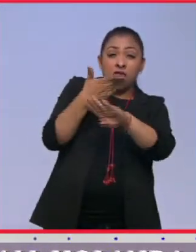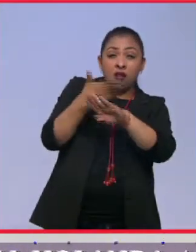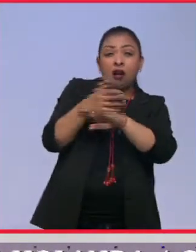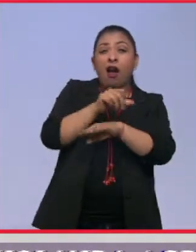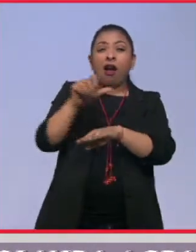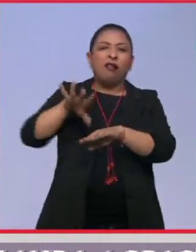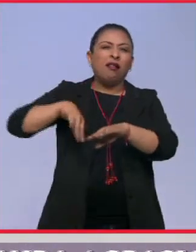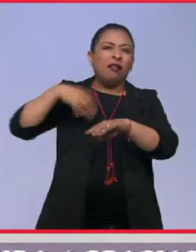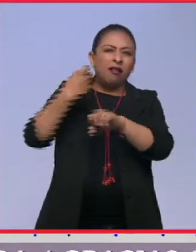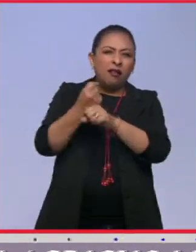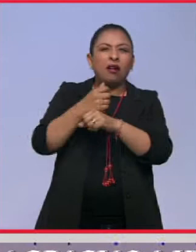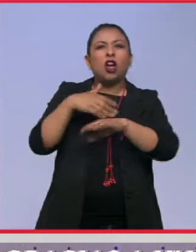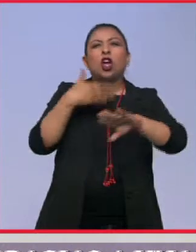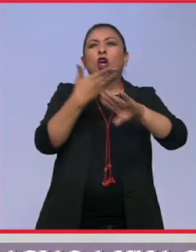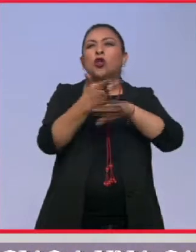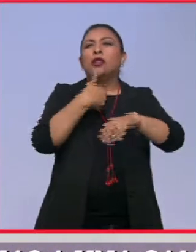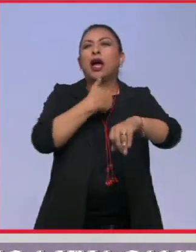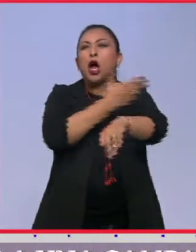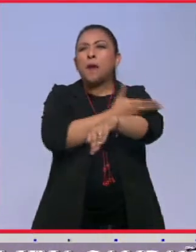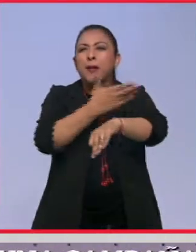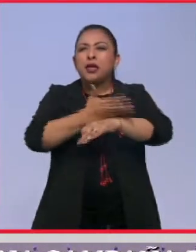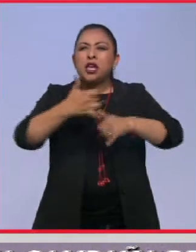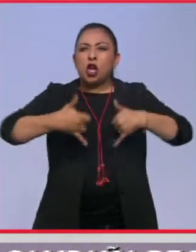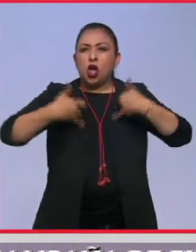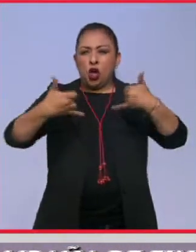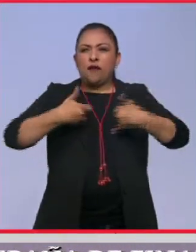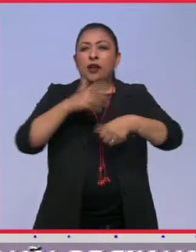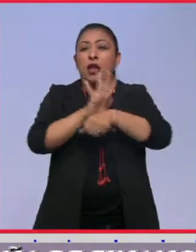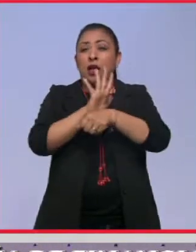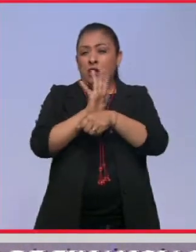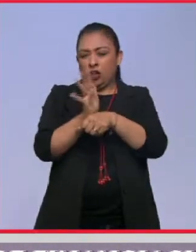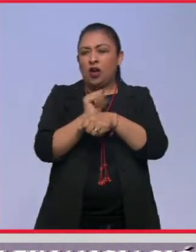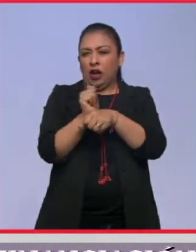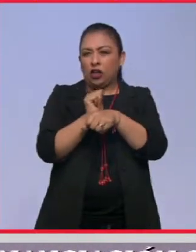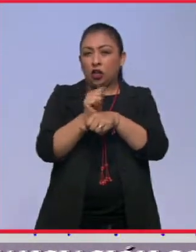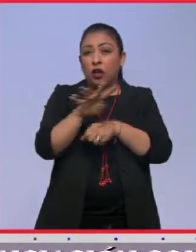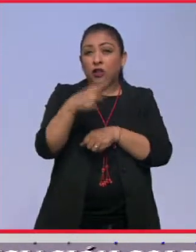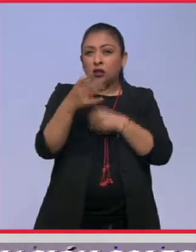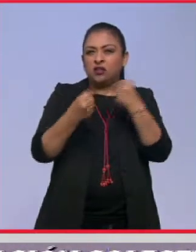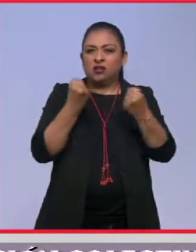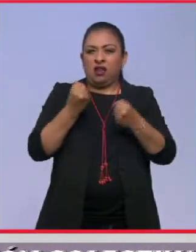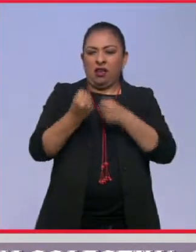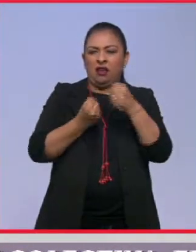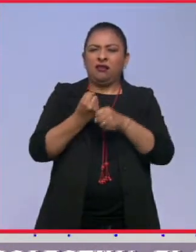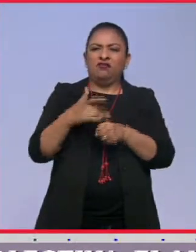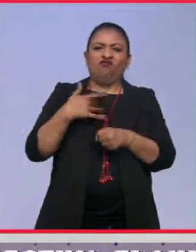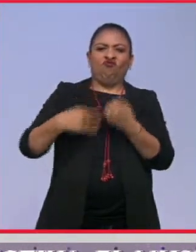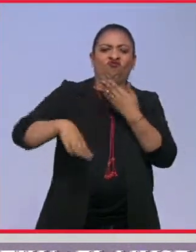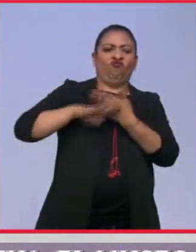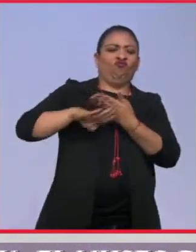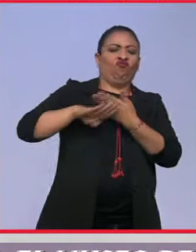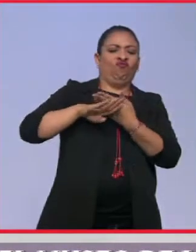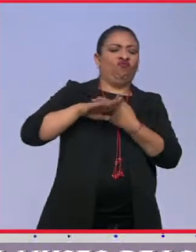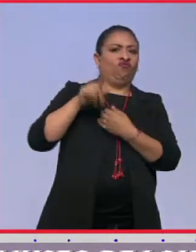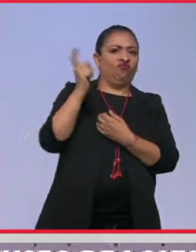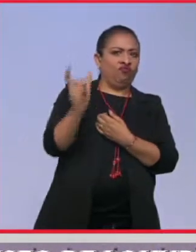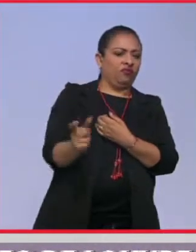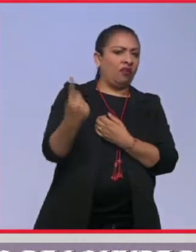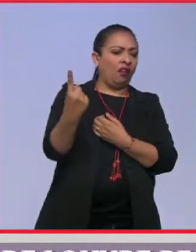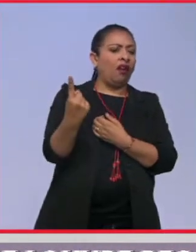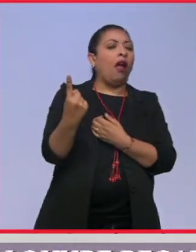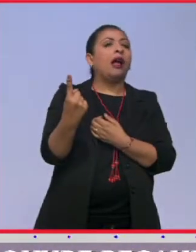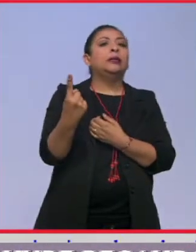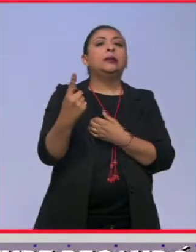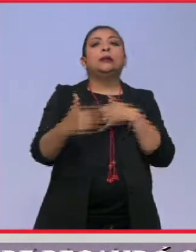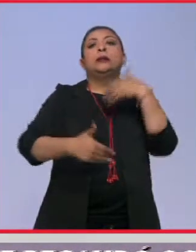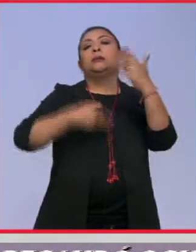de acoso contra un compañero, un joven actor que a los 14 años se sintió agredido por este personaje, bueno, pues se